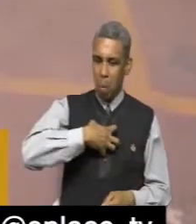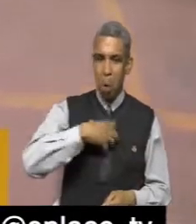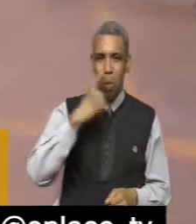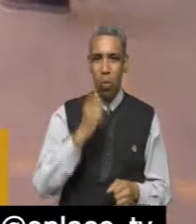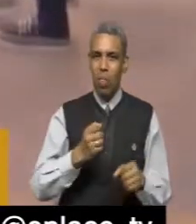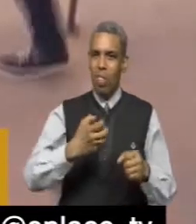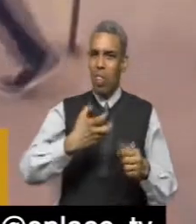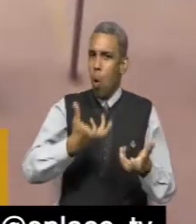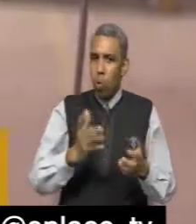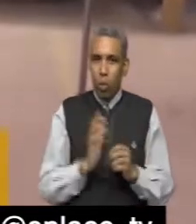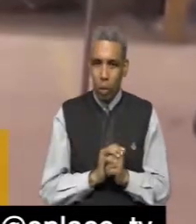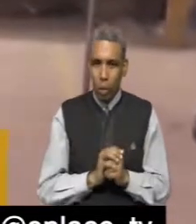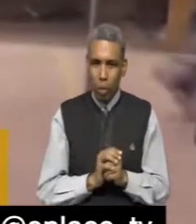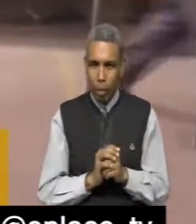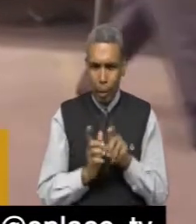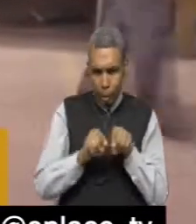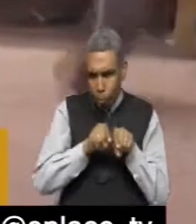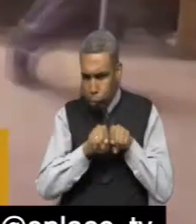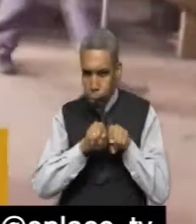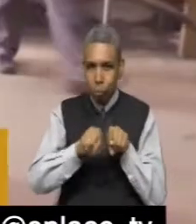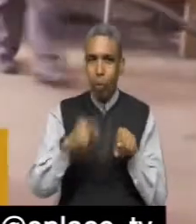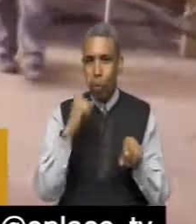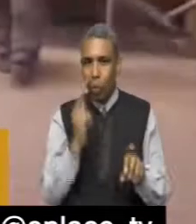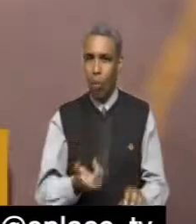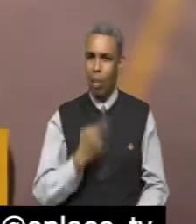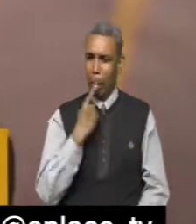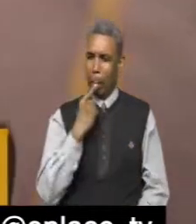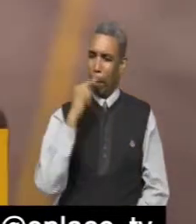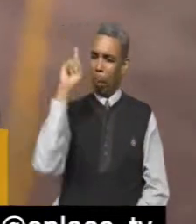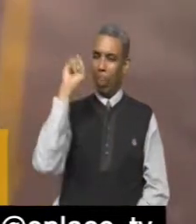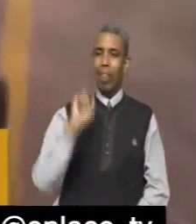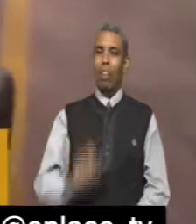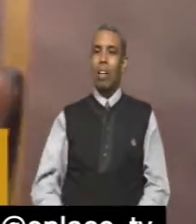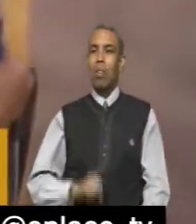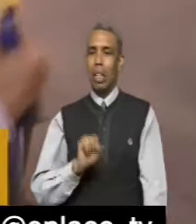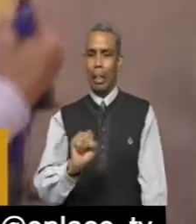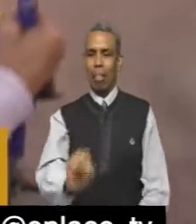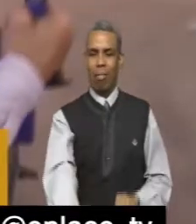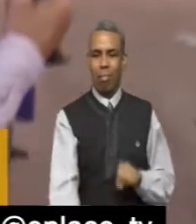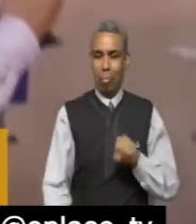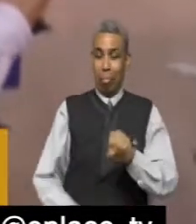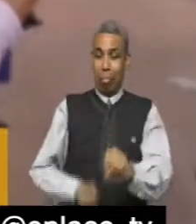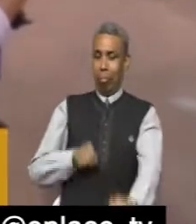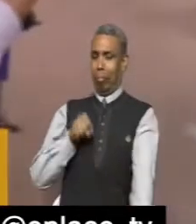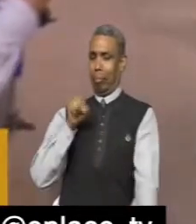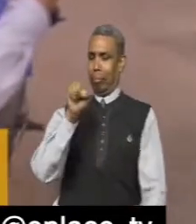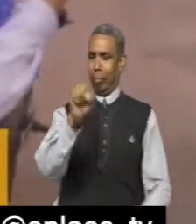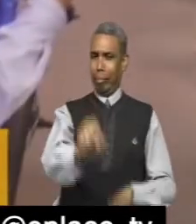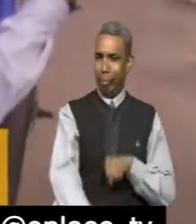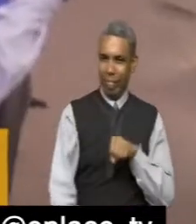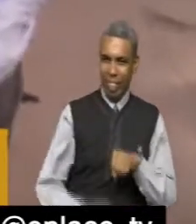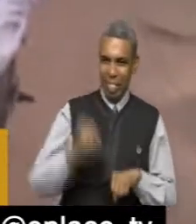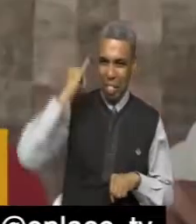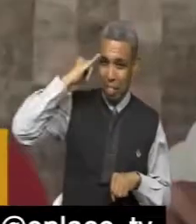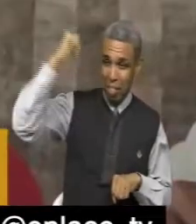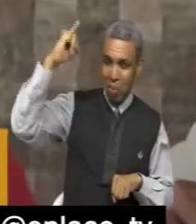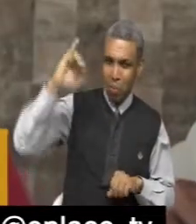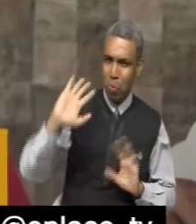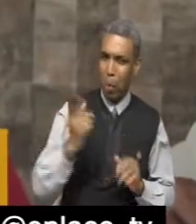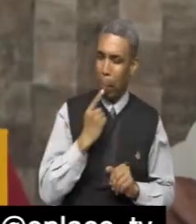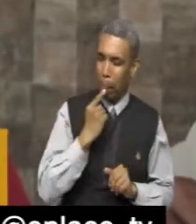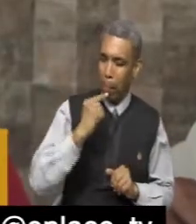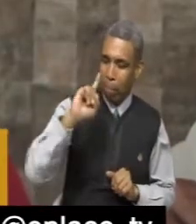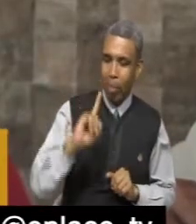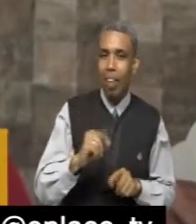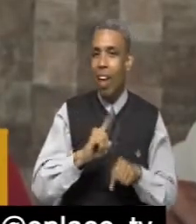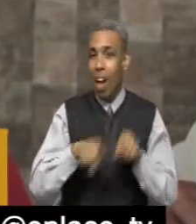de la mañana en el plantel educativo y en horas de la noche en Ruta 65 en la Villa Olímpica. En esta semana, el jueves,